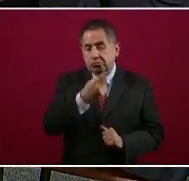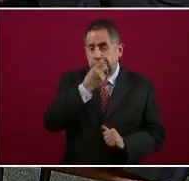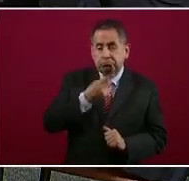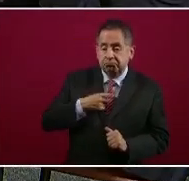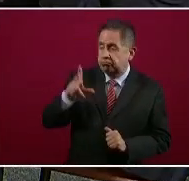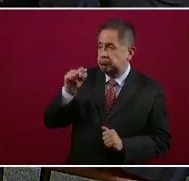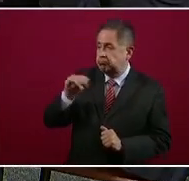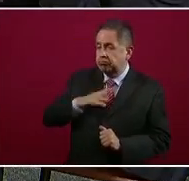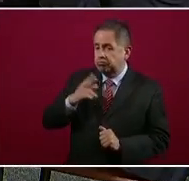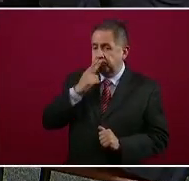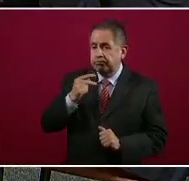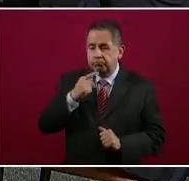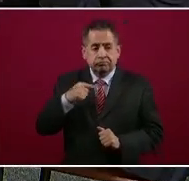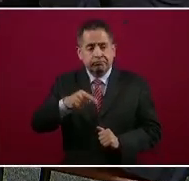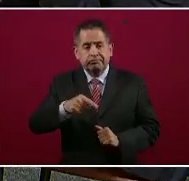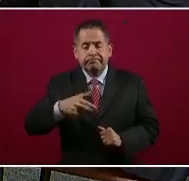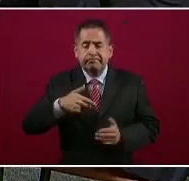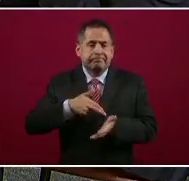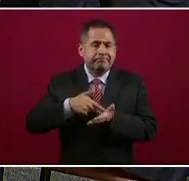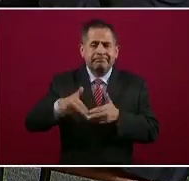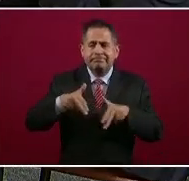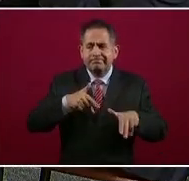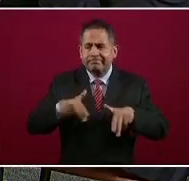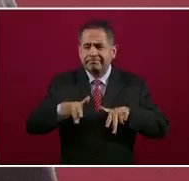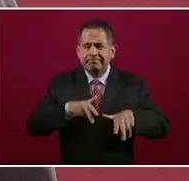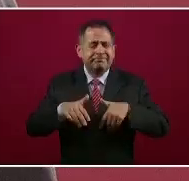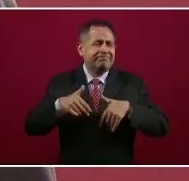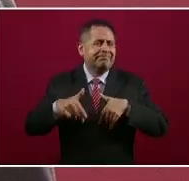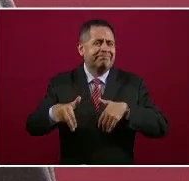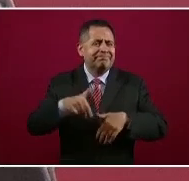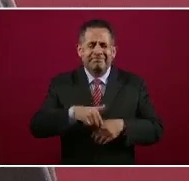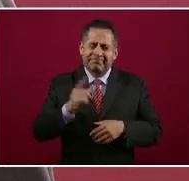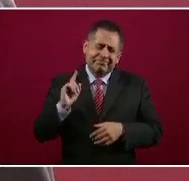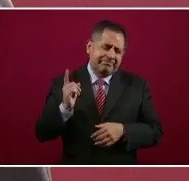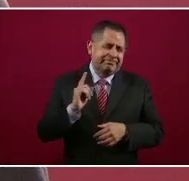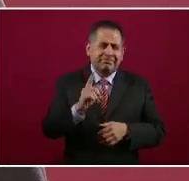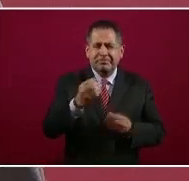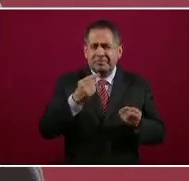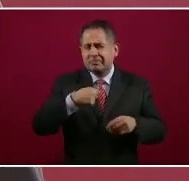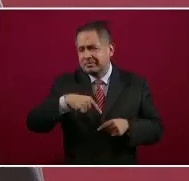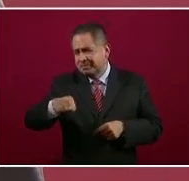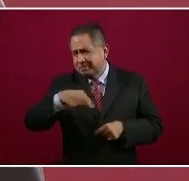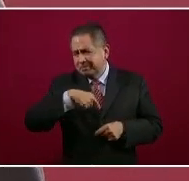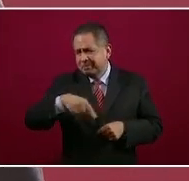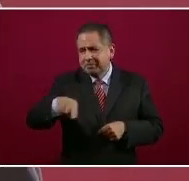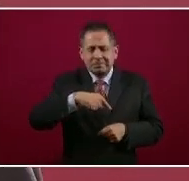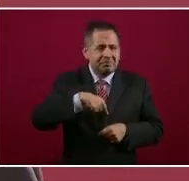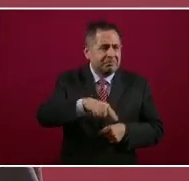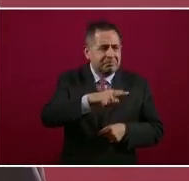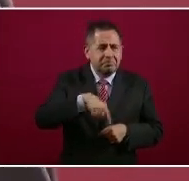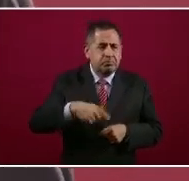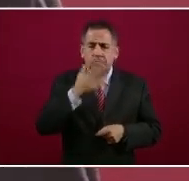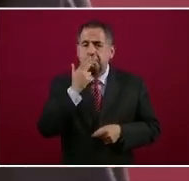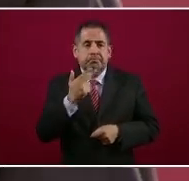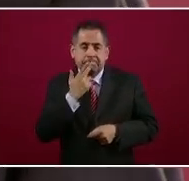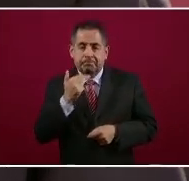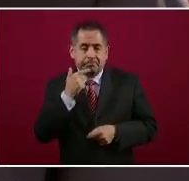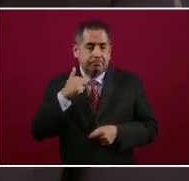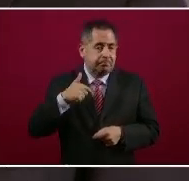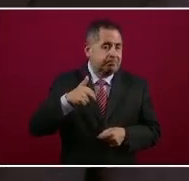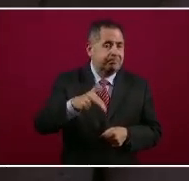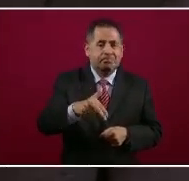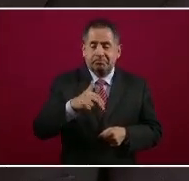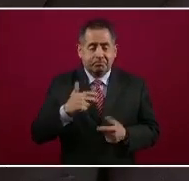porque camina mucho los indígenas no tienen lo que tienen